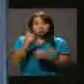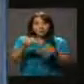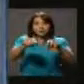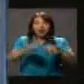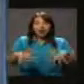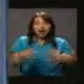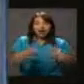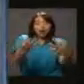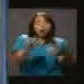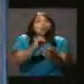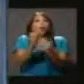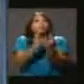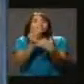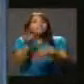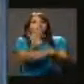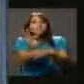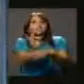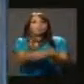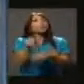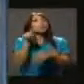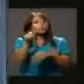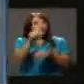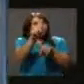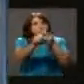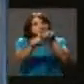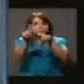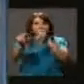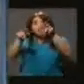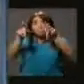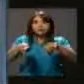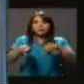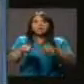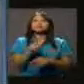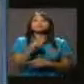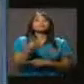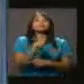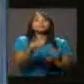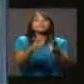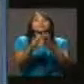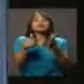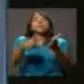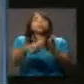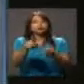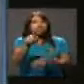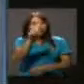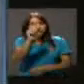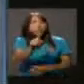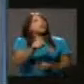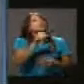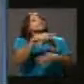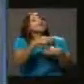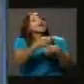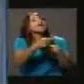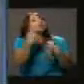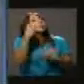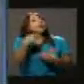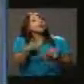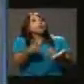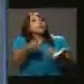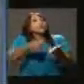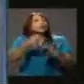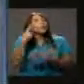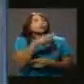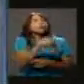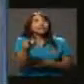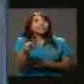televisión pregúntele a las personas que andan pidiendo votos a los que andamos pidiendo votos que ha hecho usted para merecer mi voto en